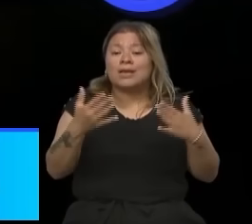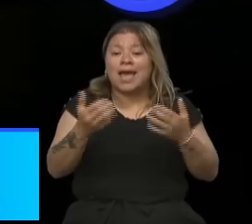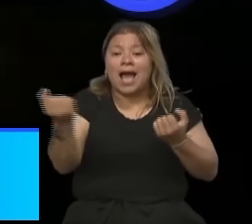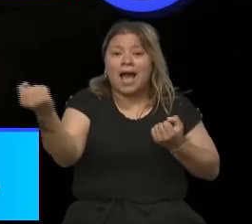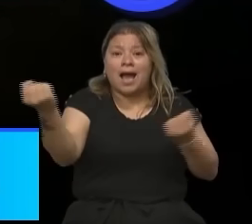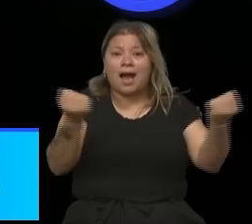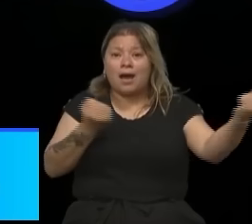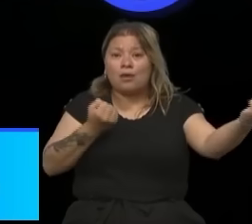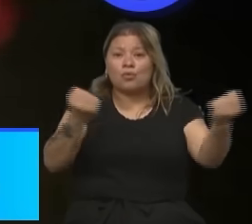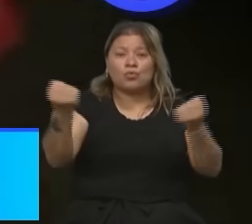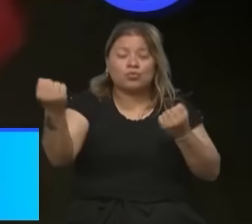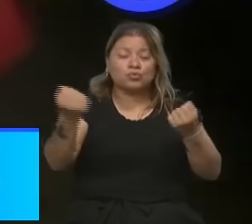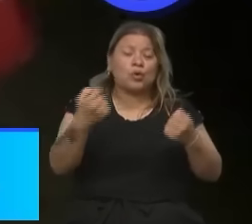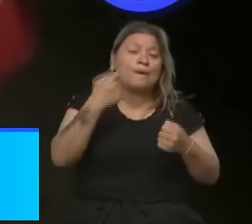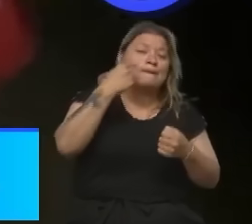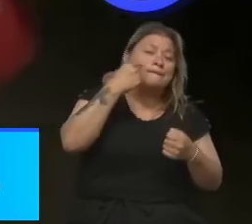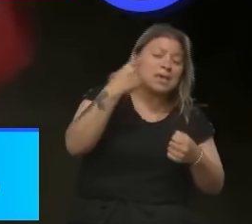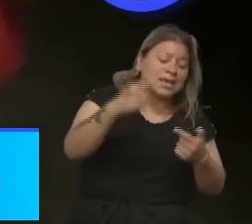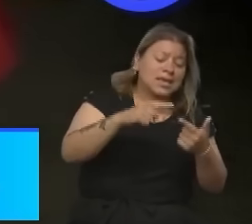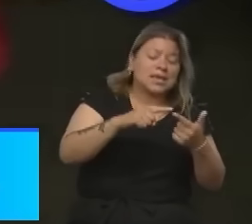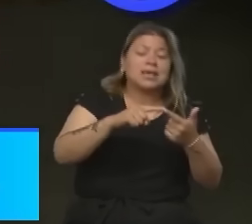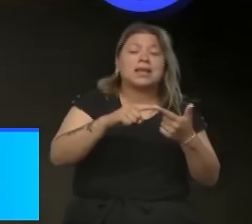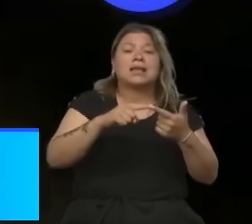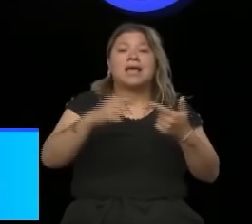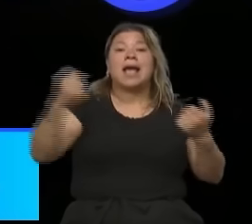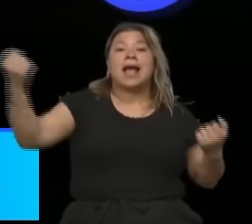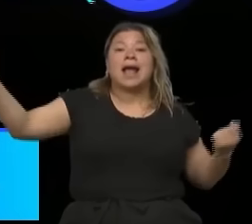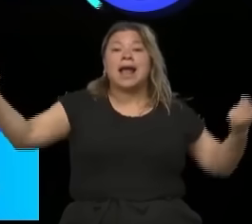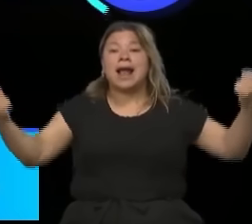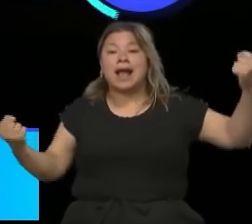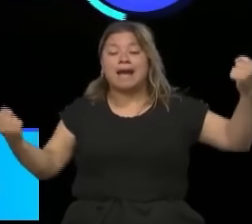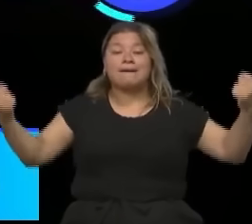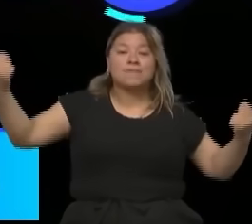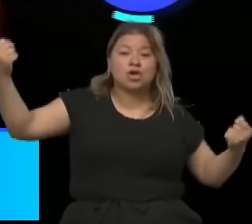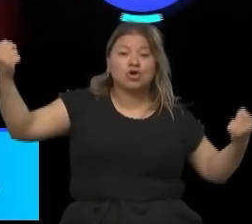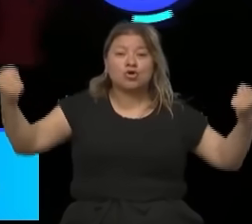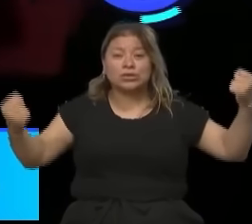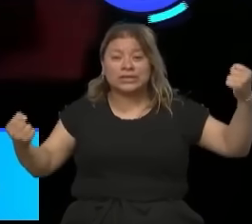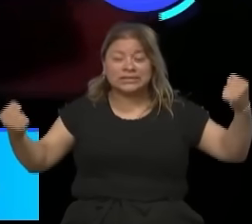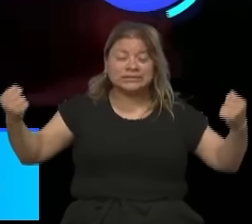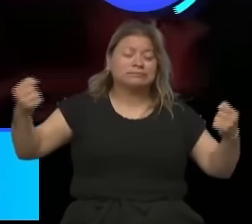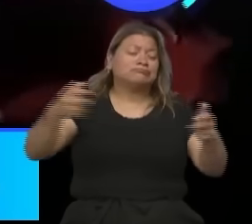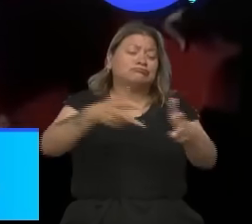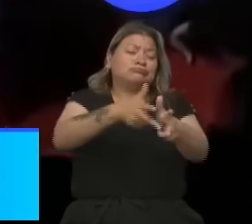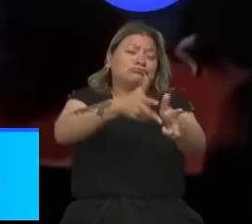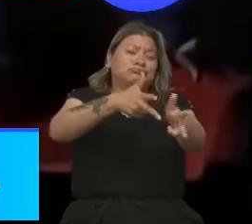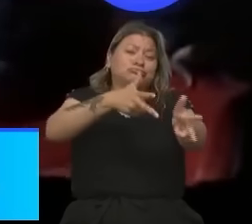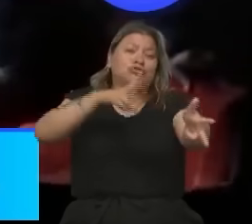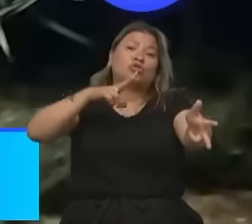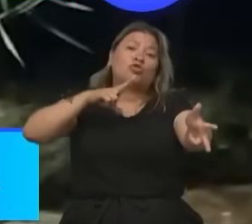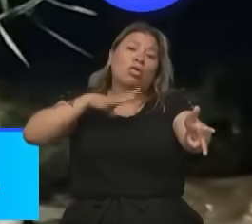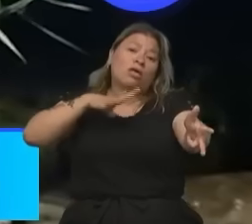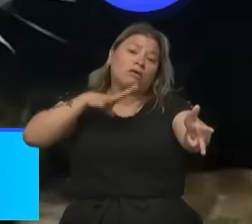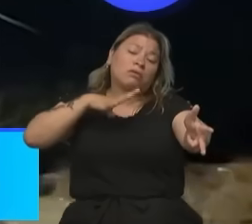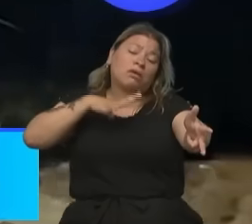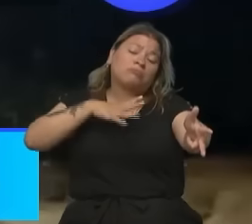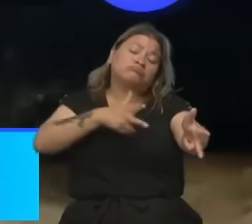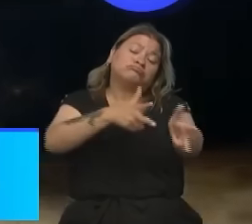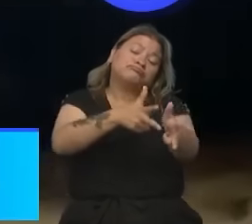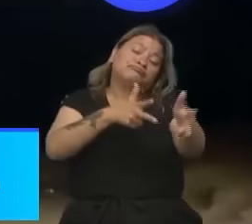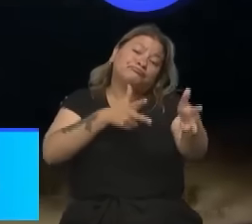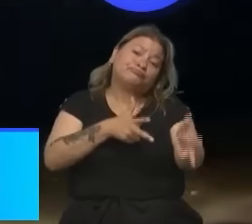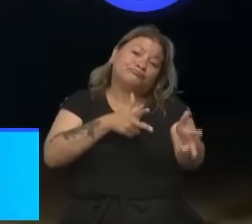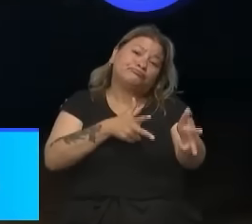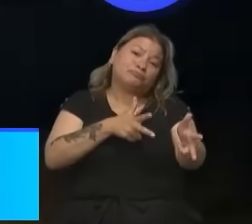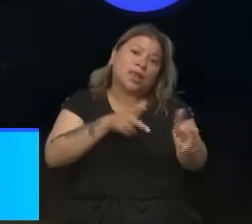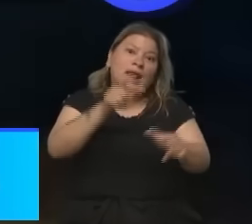autos, entre camiones, 700 camiones, de unos 200, perdón, 700 autos y 200 camiones, que todavía están ahí varados, donde gente ha